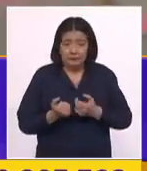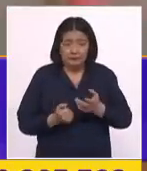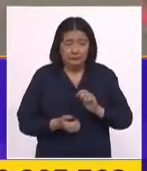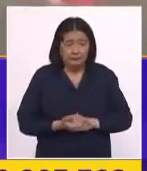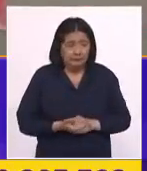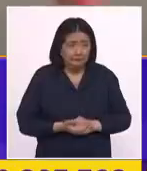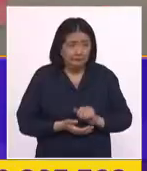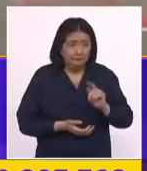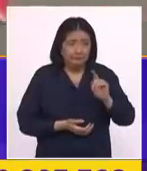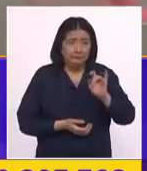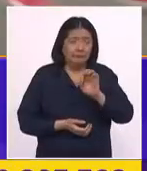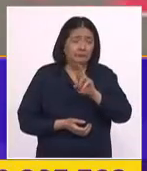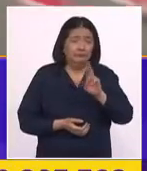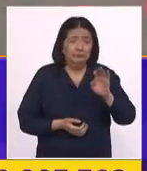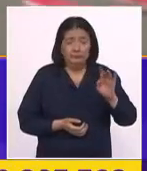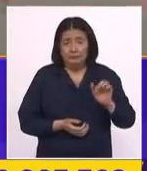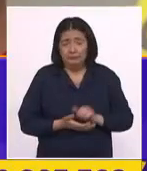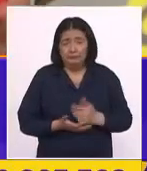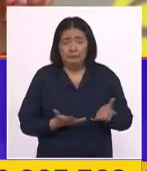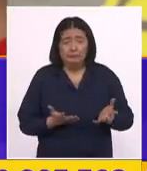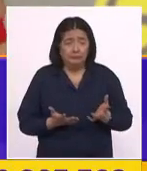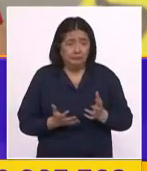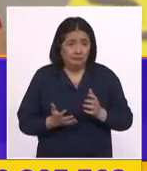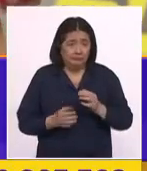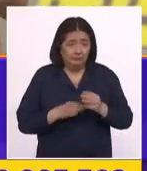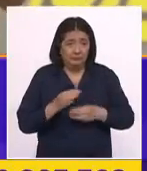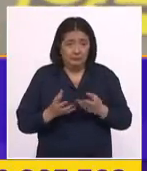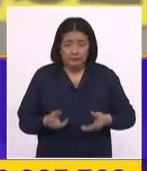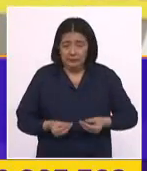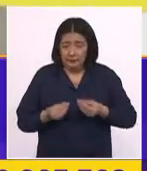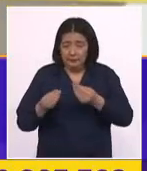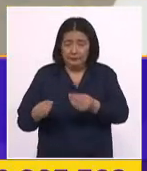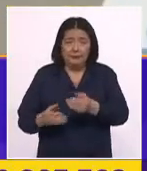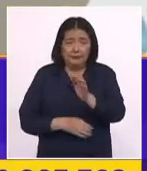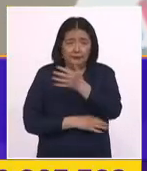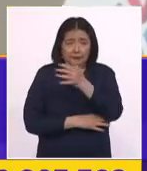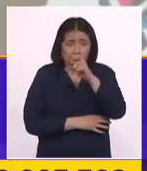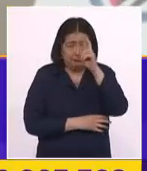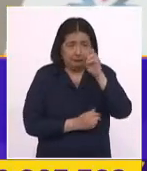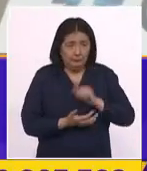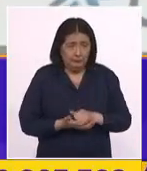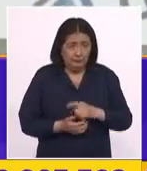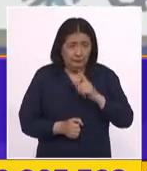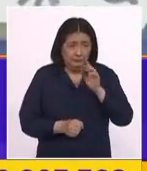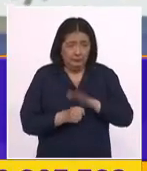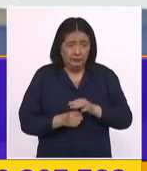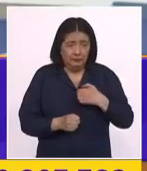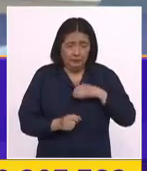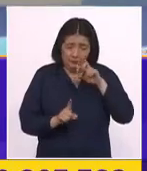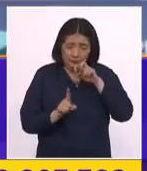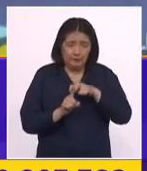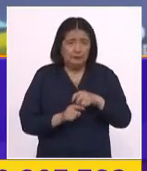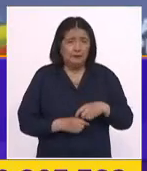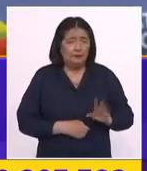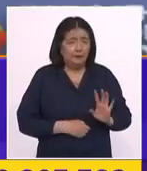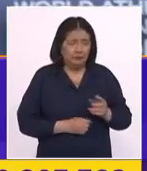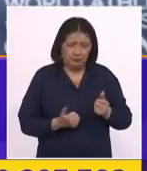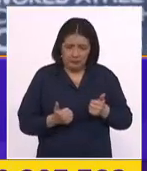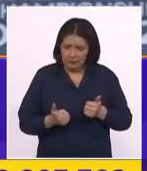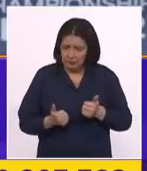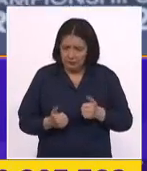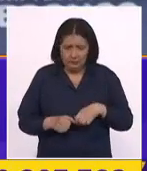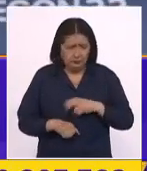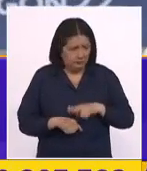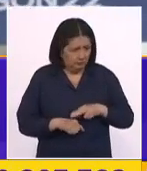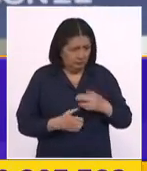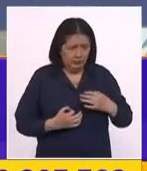a Kimberly García en Eugene, en el Mundial de Oregón, y te entrega la bandera de Perú. Y te prometo que yo te veía llegar tan íntegra que es como